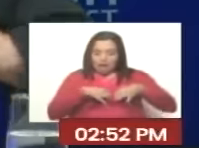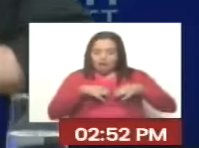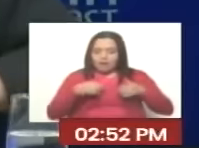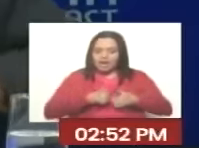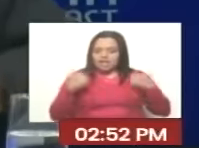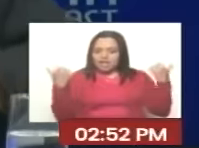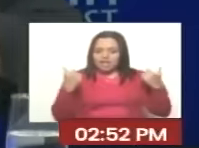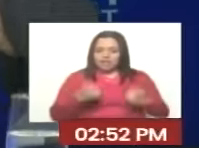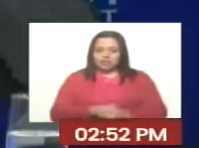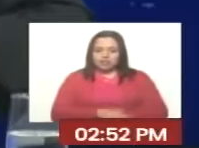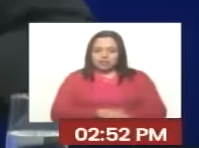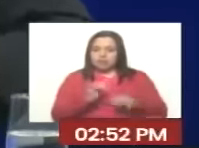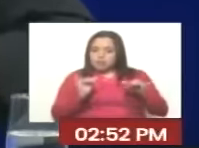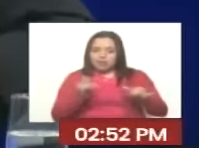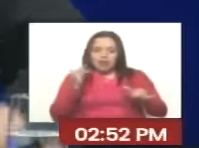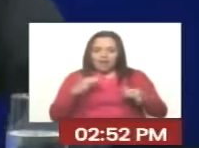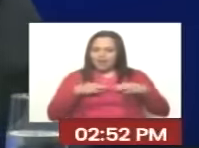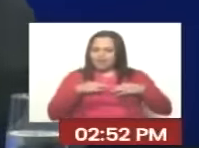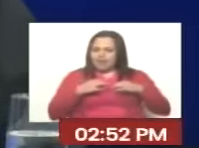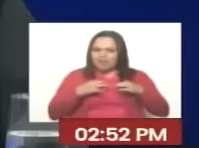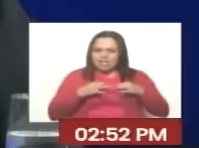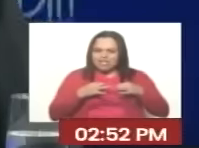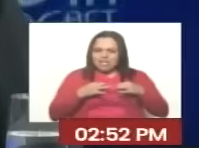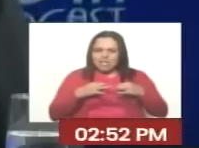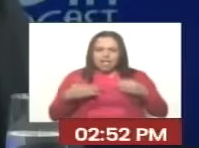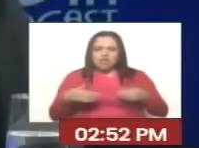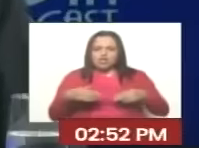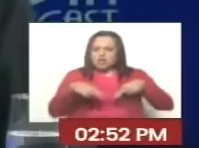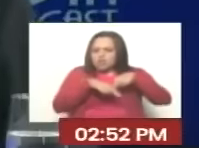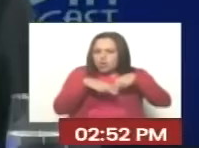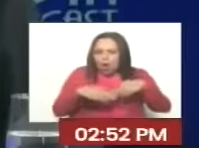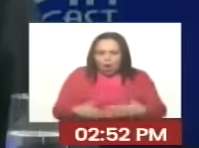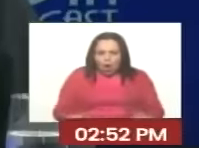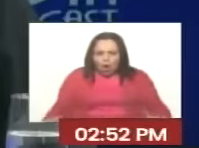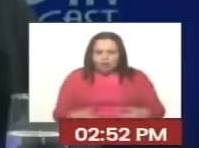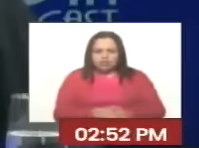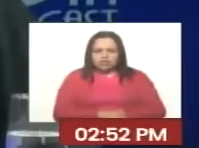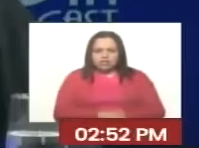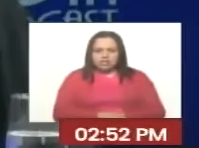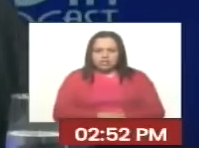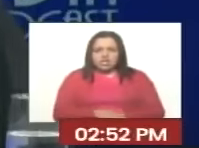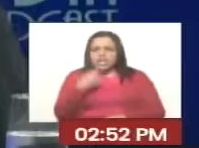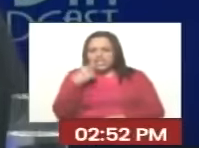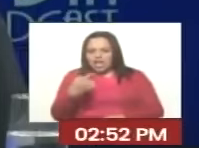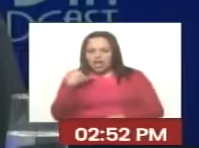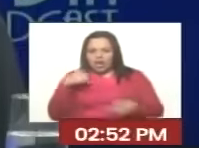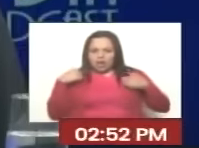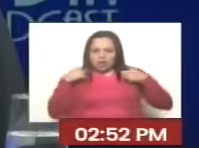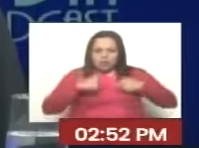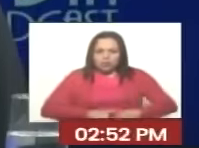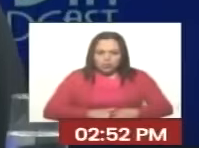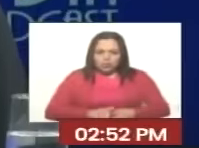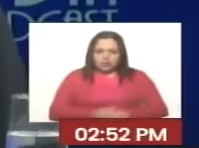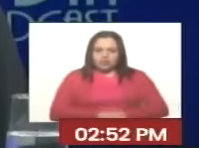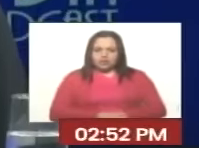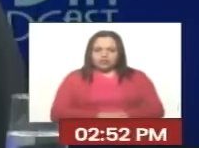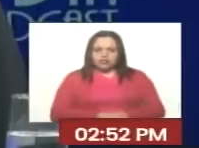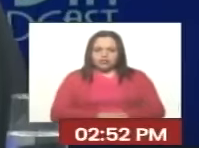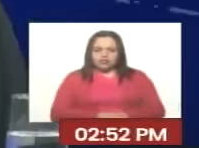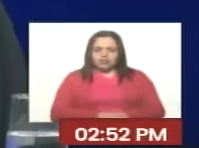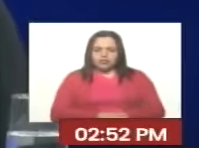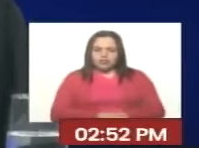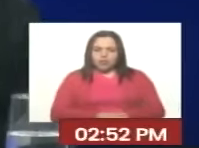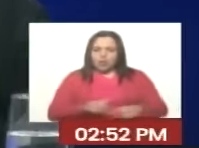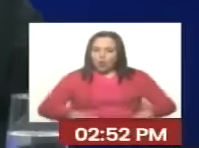eso él aparece sin... Él tenía una franela y un short. Y apareció que ellos le pusieron un blue